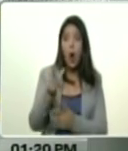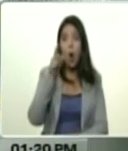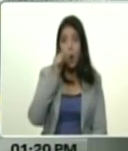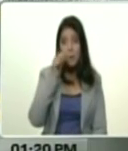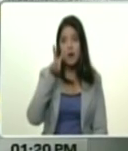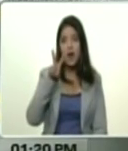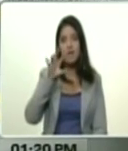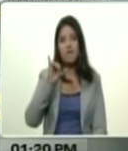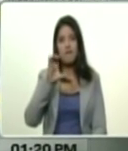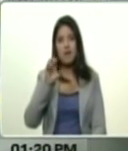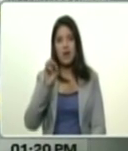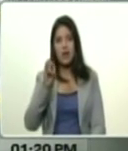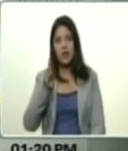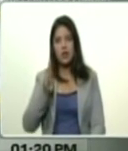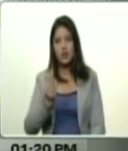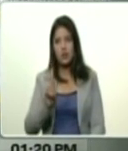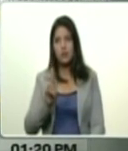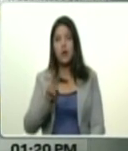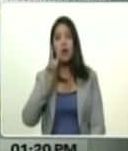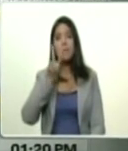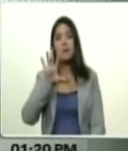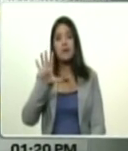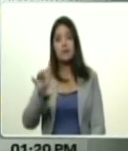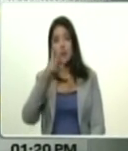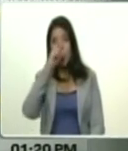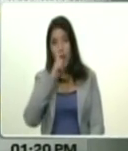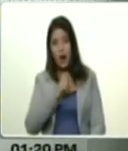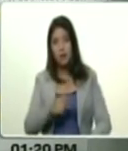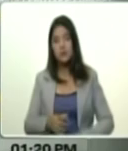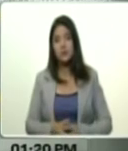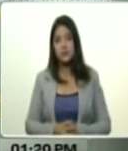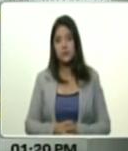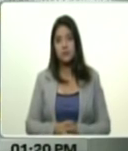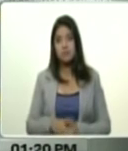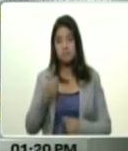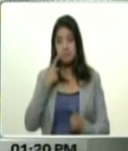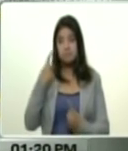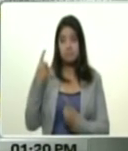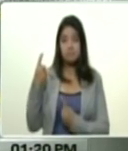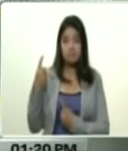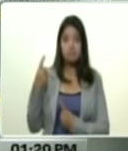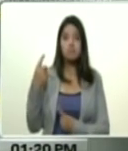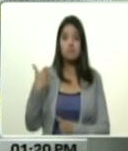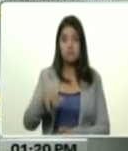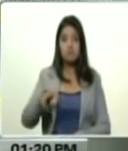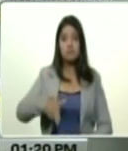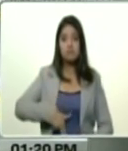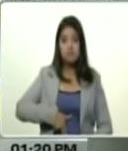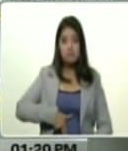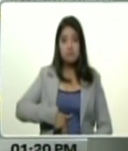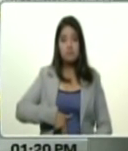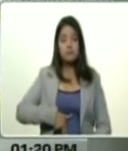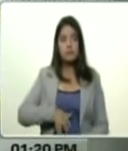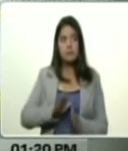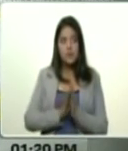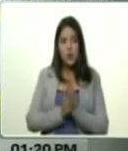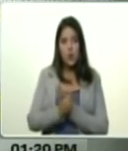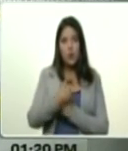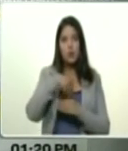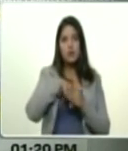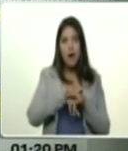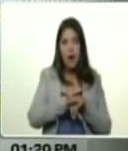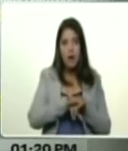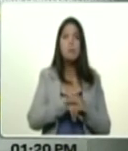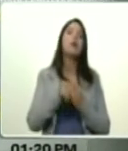Rubio Muñoz, apodado el Boris, de 25 años de edad, quien presenta registro por el delito de porte, detención, ocultación de armas, fuego